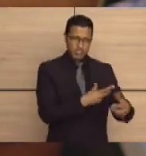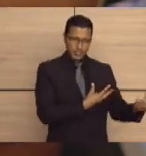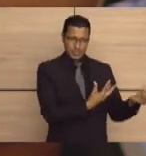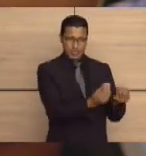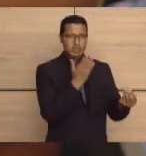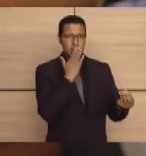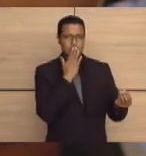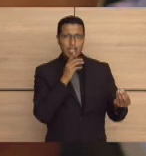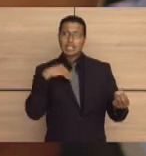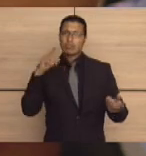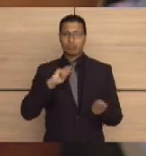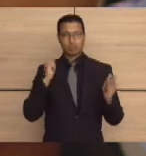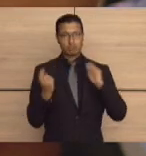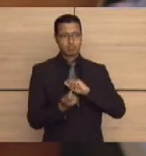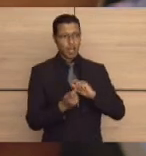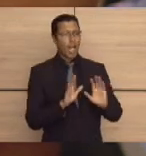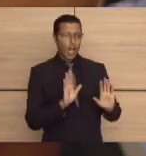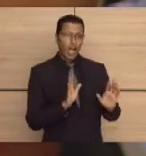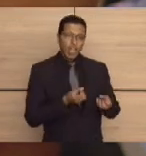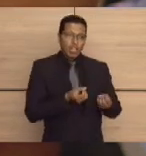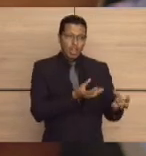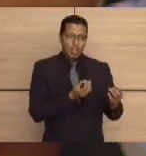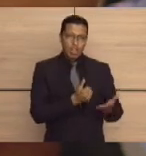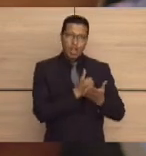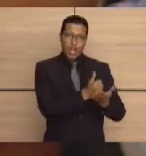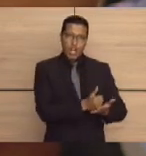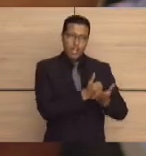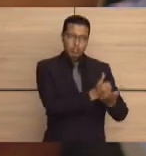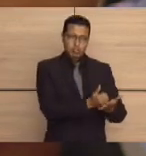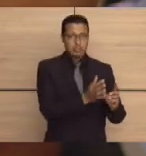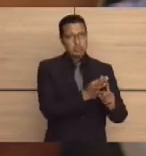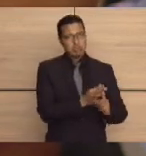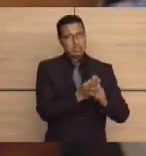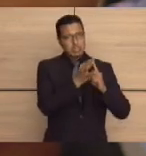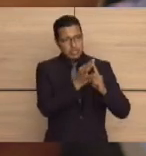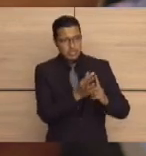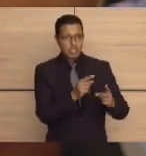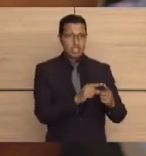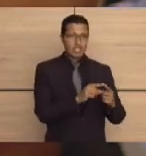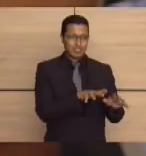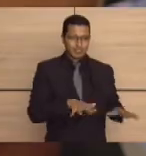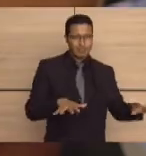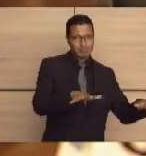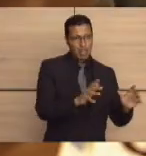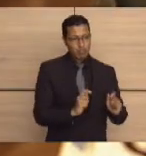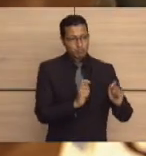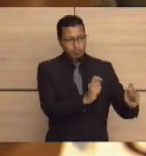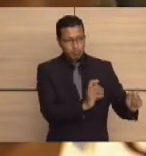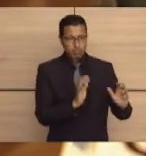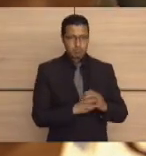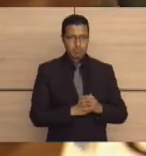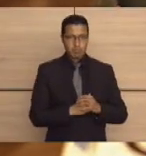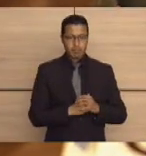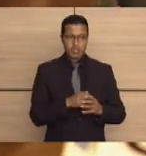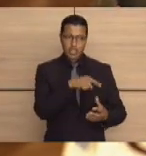benévola con los pueblos indígenas y les estaba dando un trato especial y unas concesiones especiales. Y